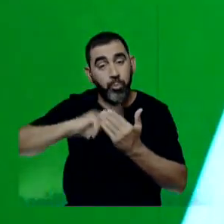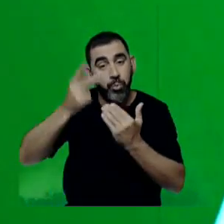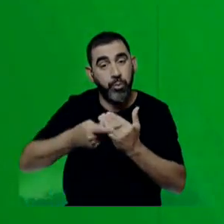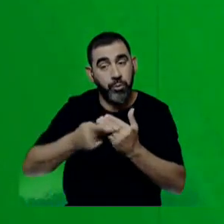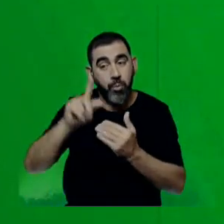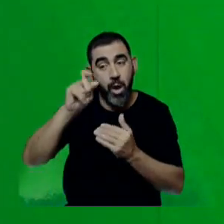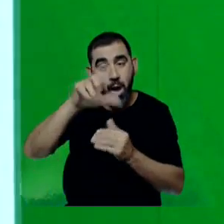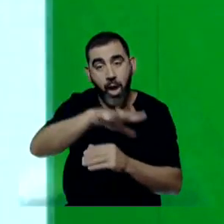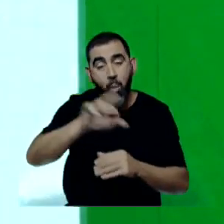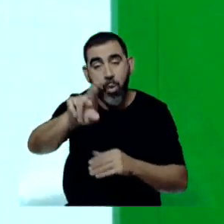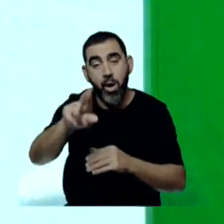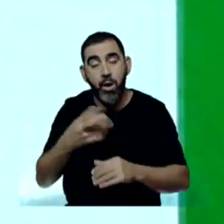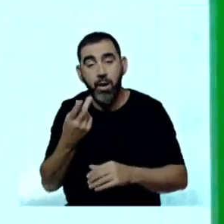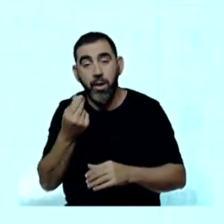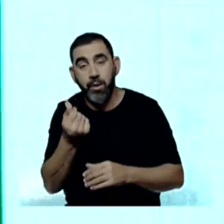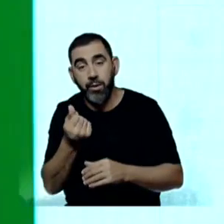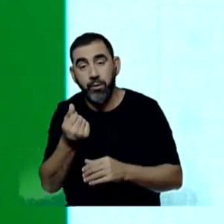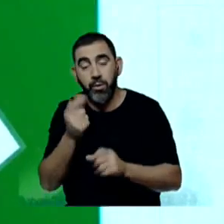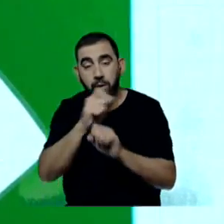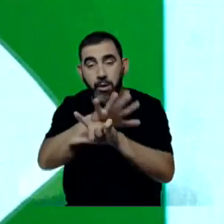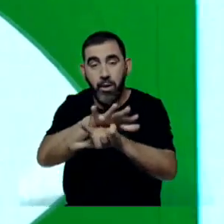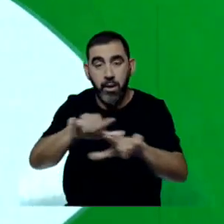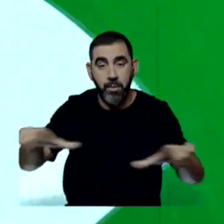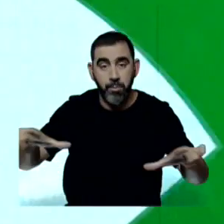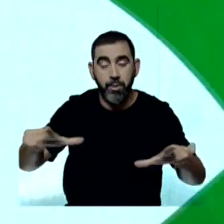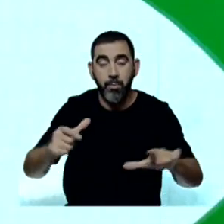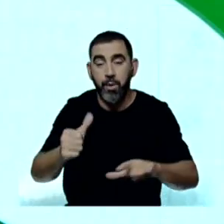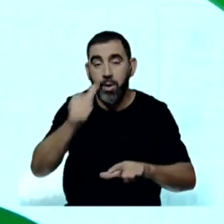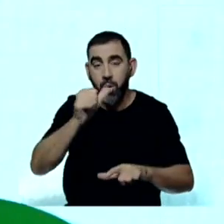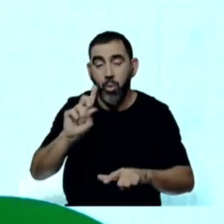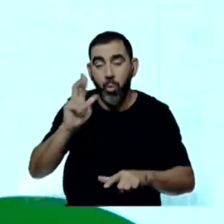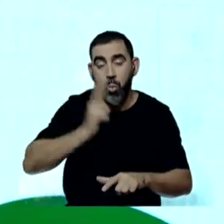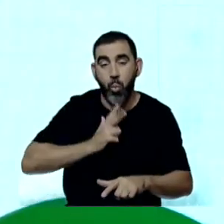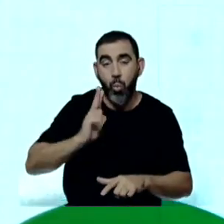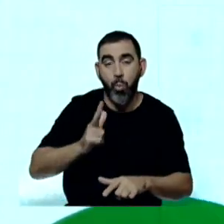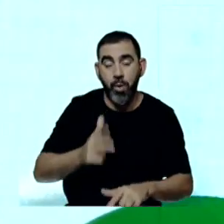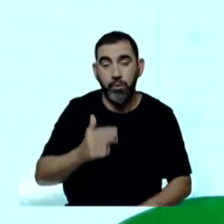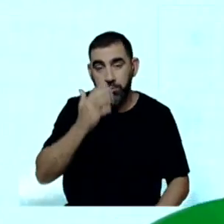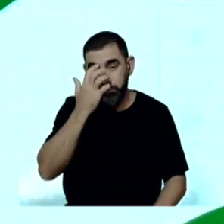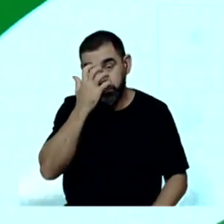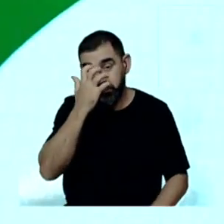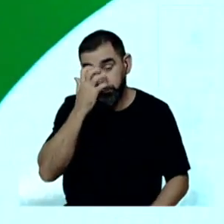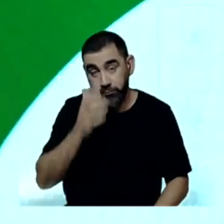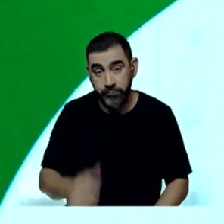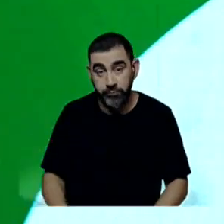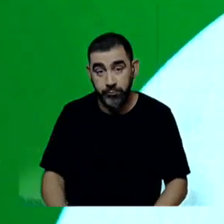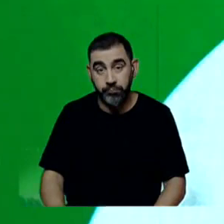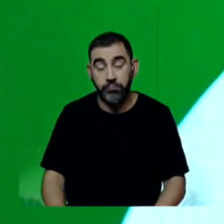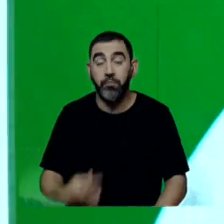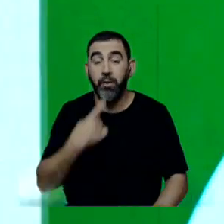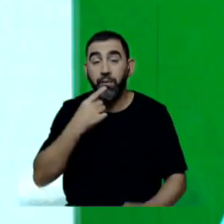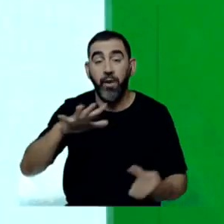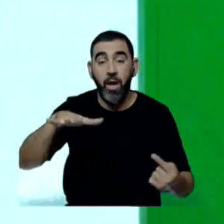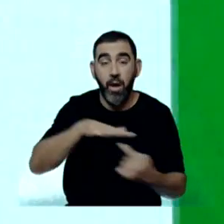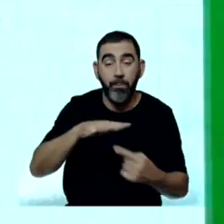captar agua del Río de la Plata y potabilizarla con destino a consumo humano en el área metropolitana. Según Ambiente y